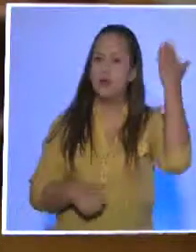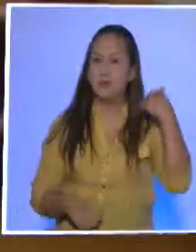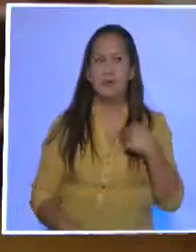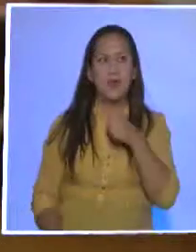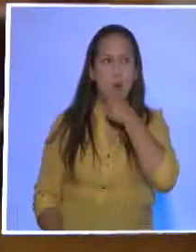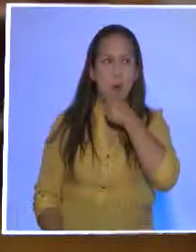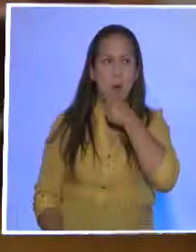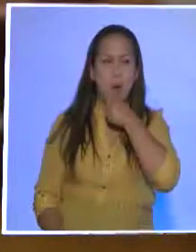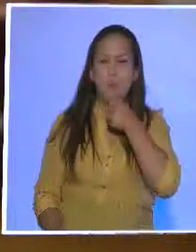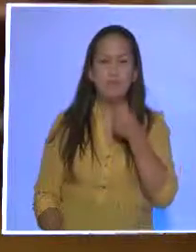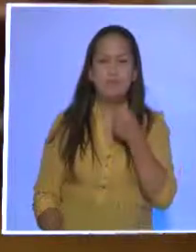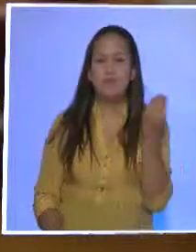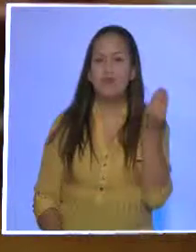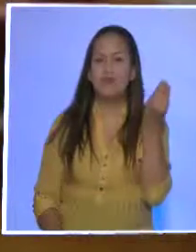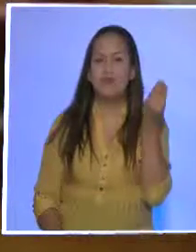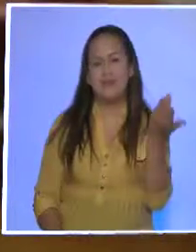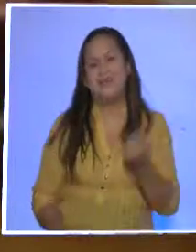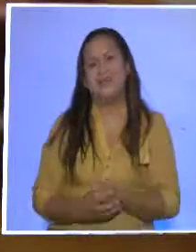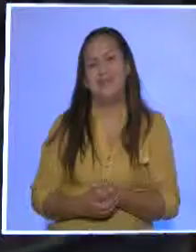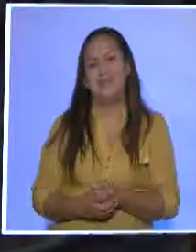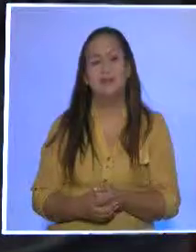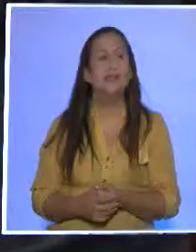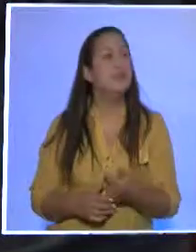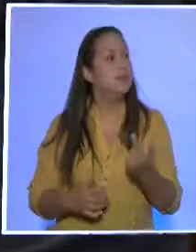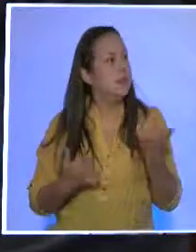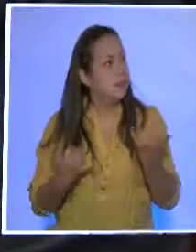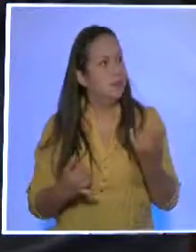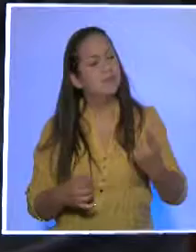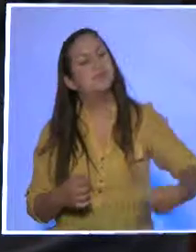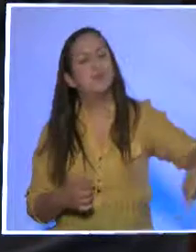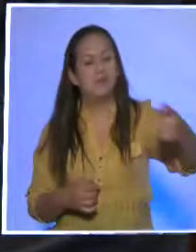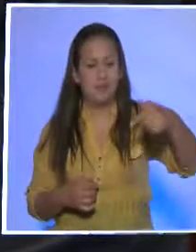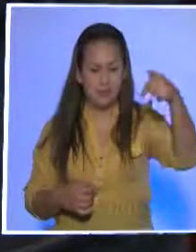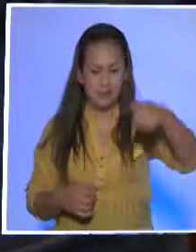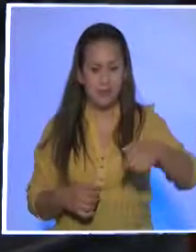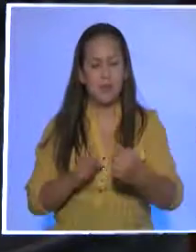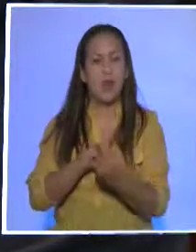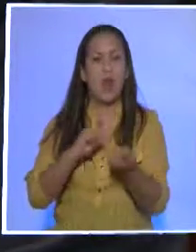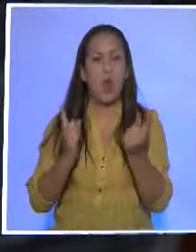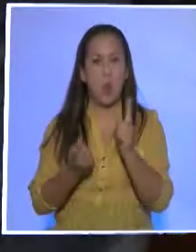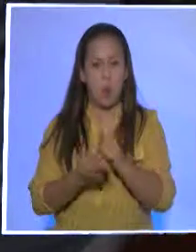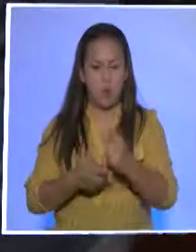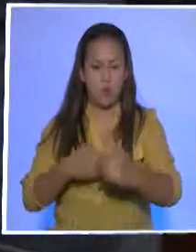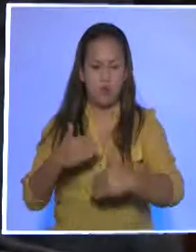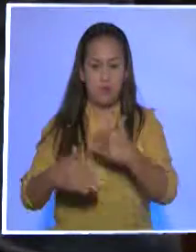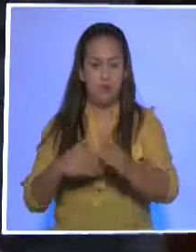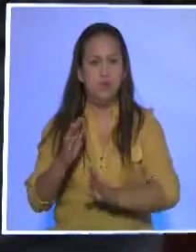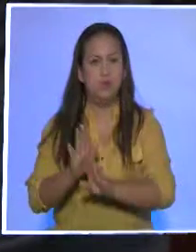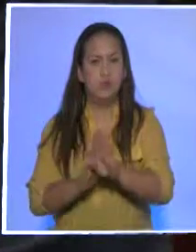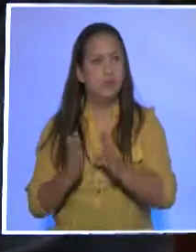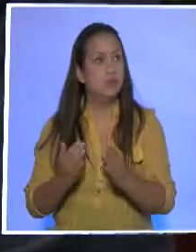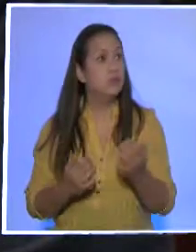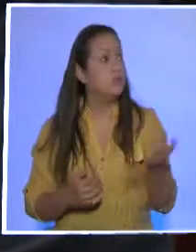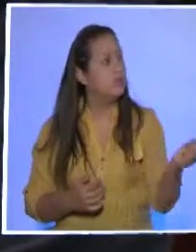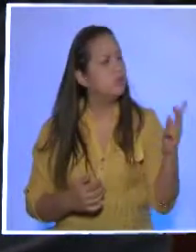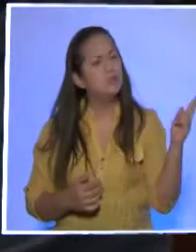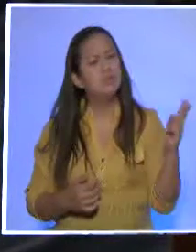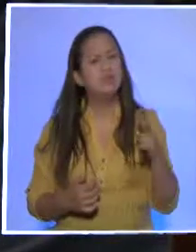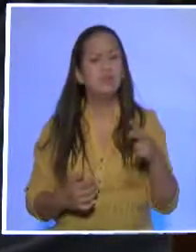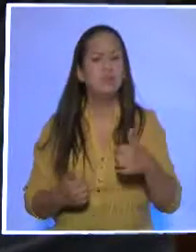bueno hoy ha regresado usted del ecuador participa del encuentro latinoamericano progresista 2015 cuáles han sido sus primeras impresiones